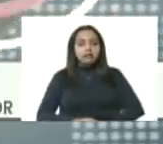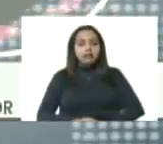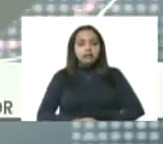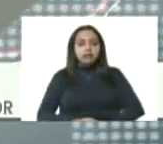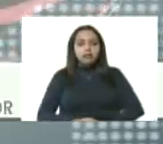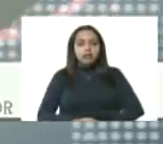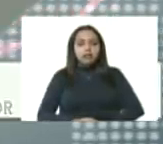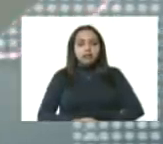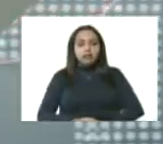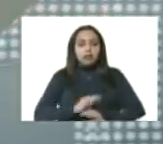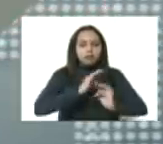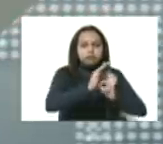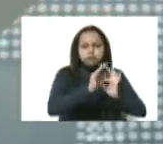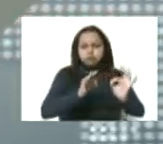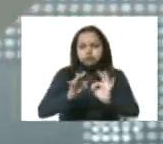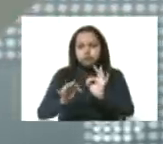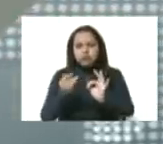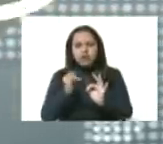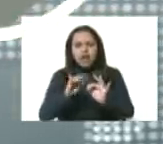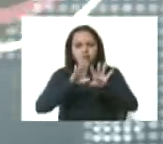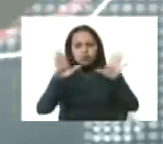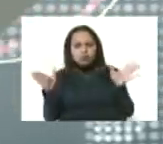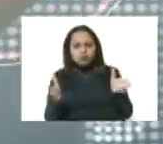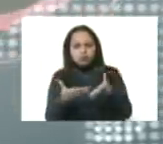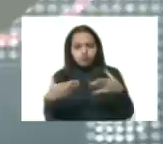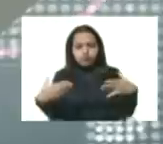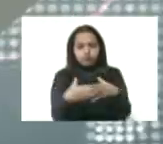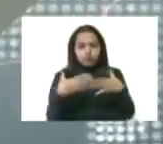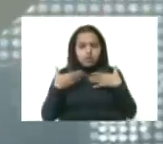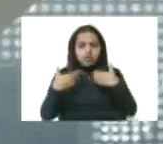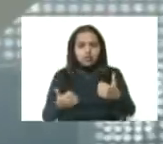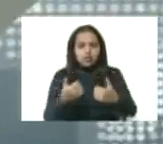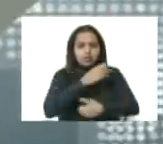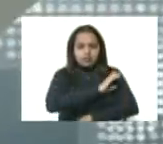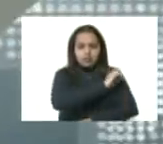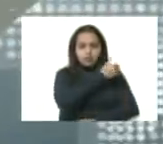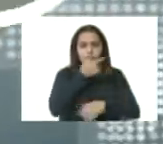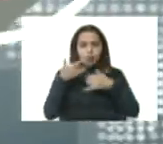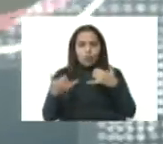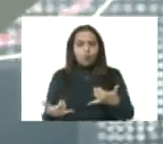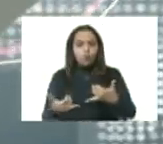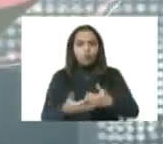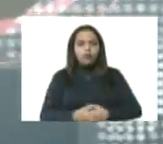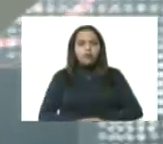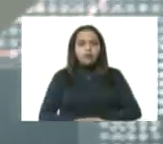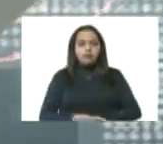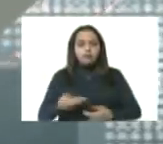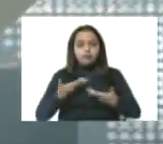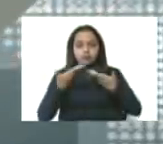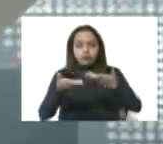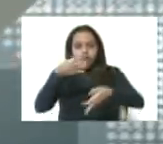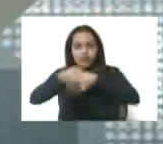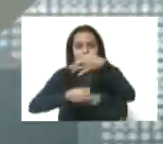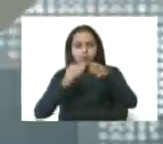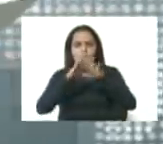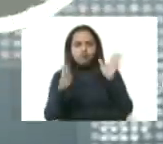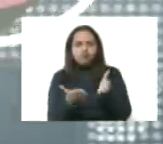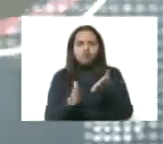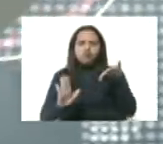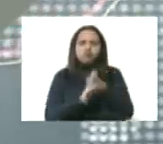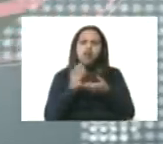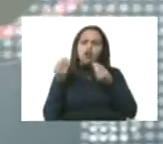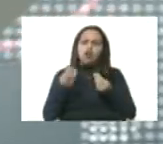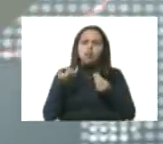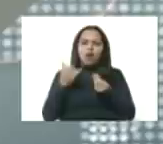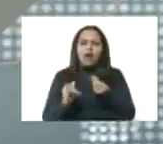de alertar. Hoy la Organización Mundial de la Salud, su director, se dirigió al mundo también sobre estos casos, sobre